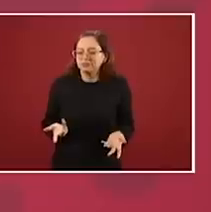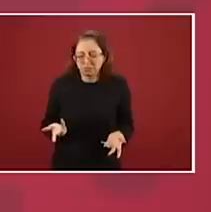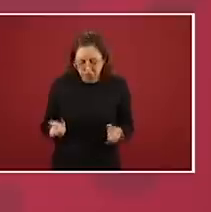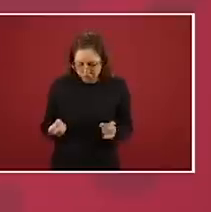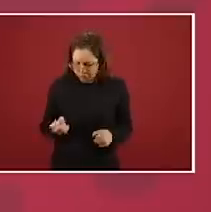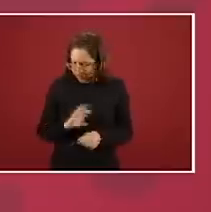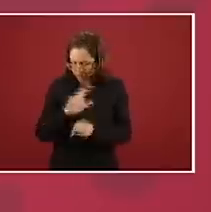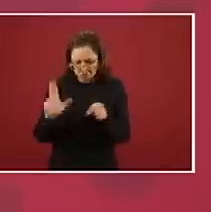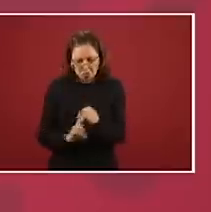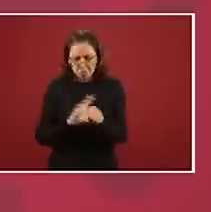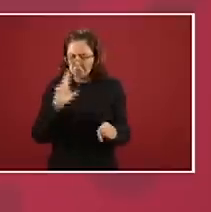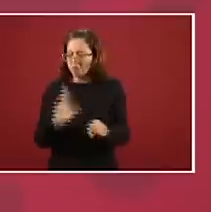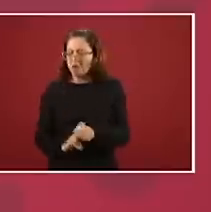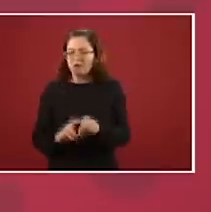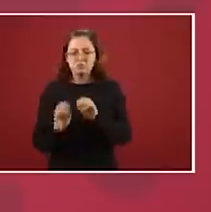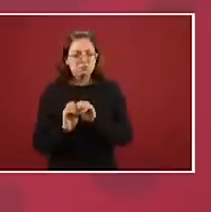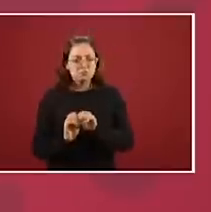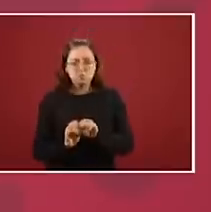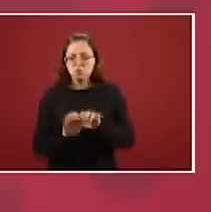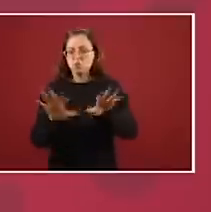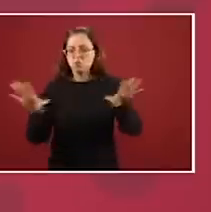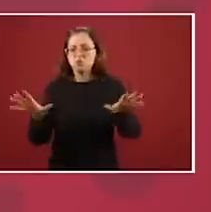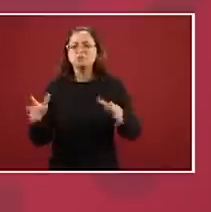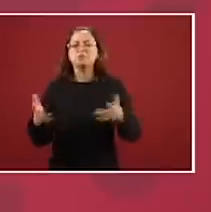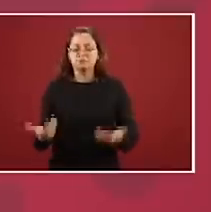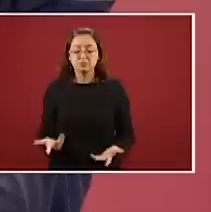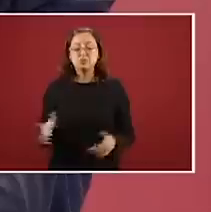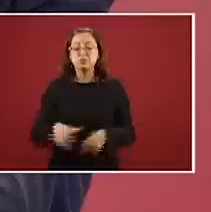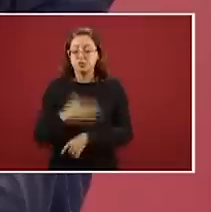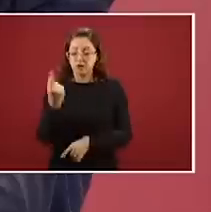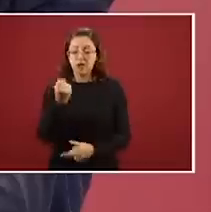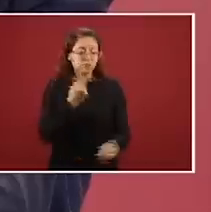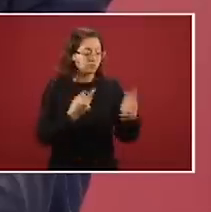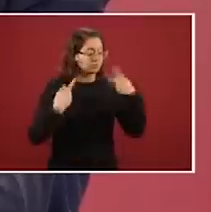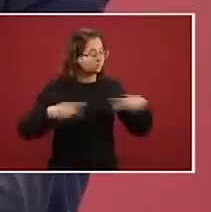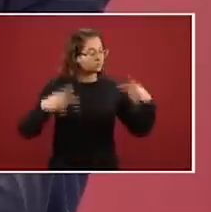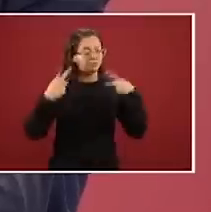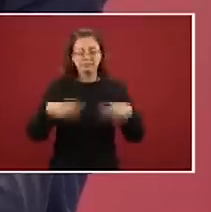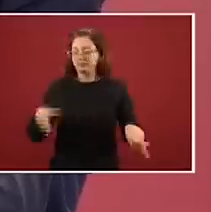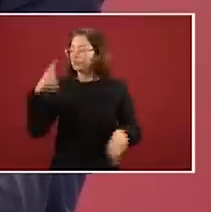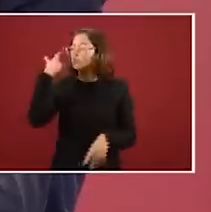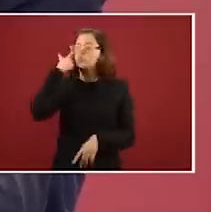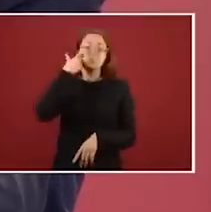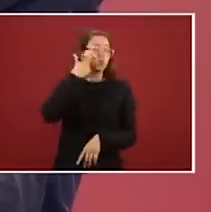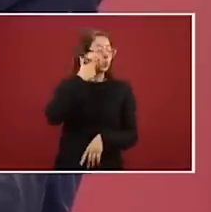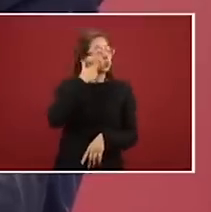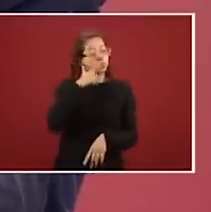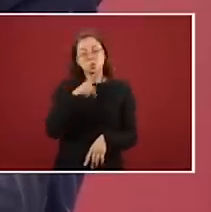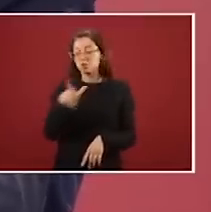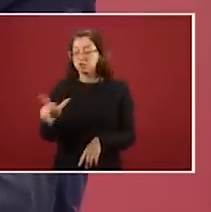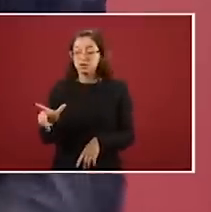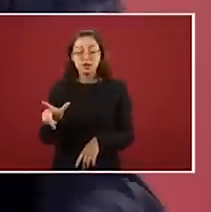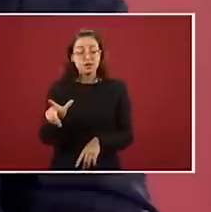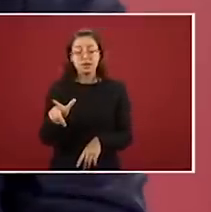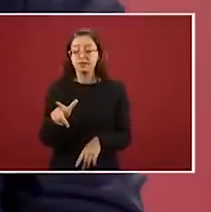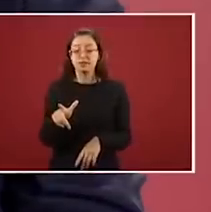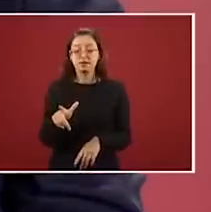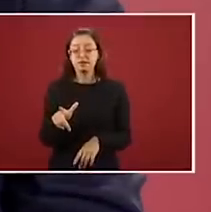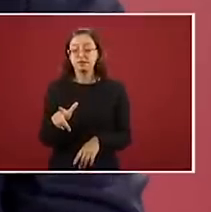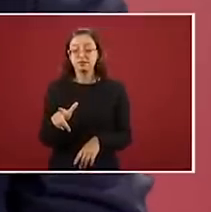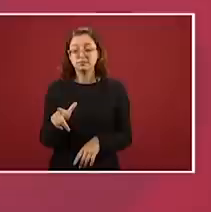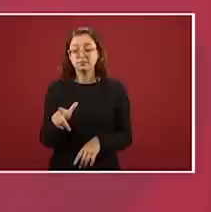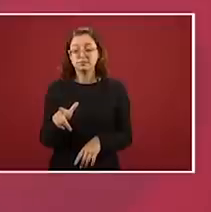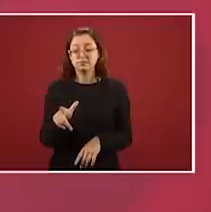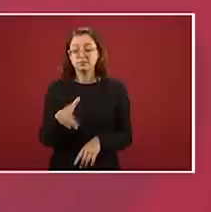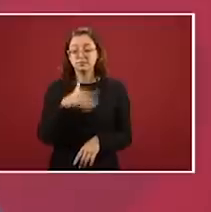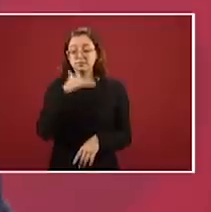natural, no quieren que se terminen